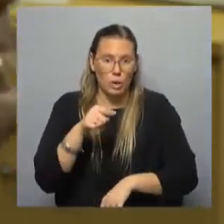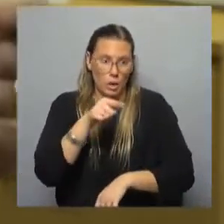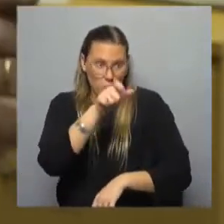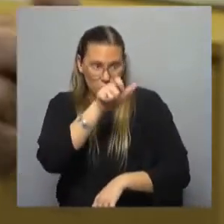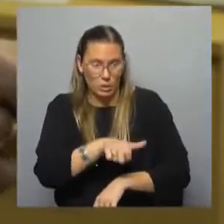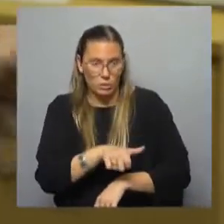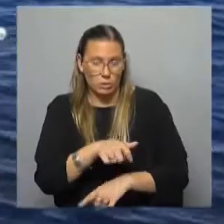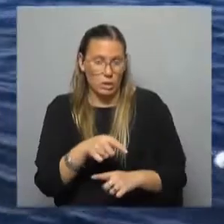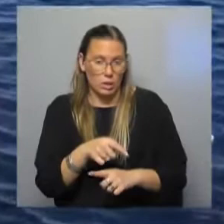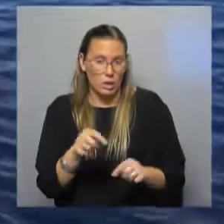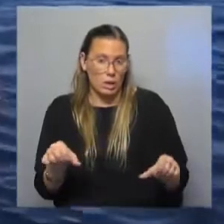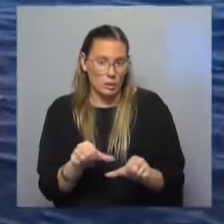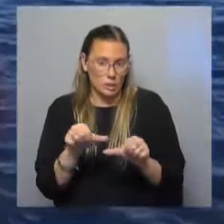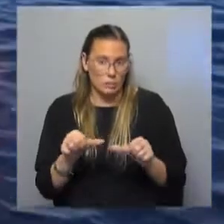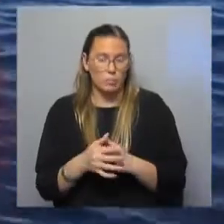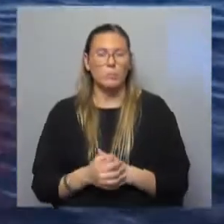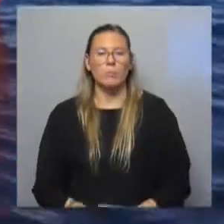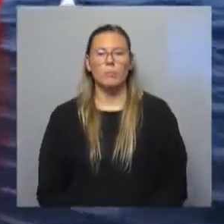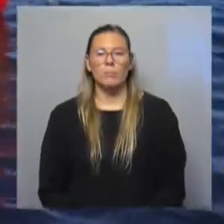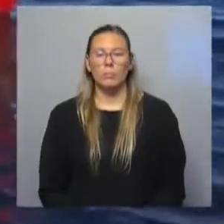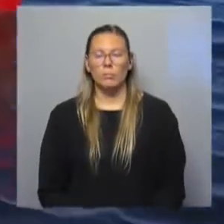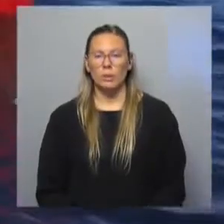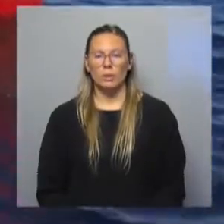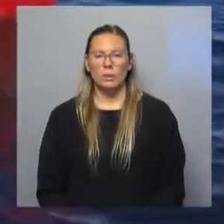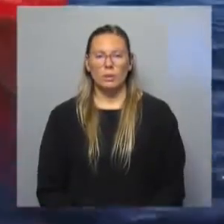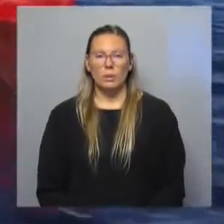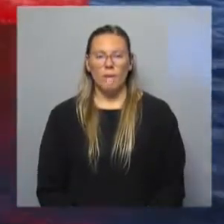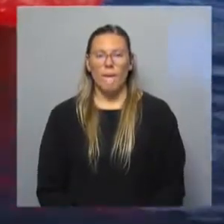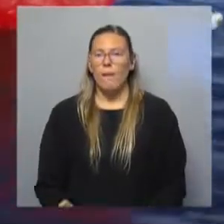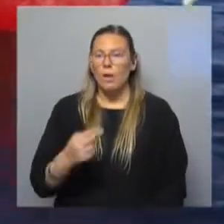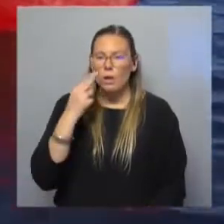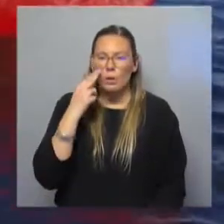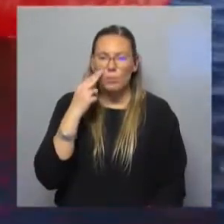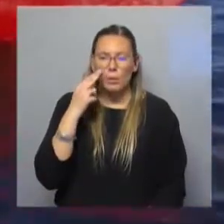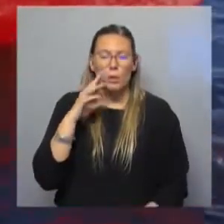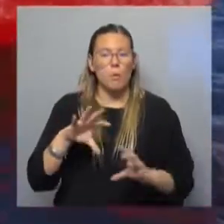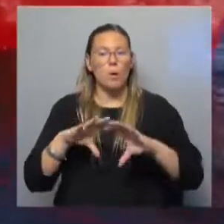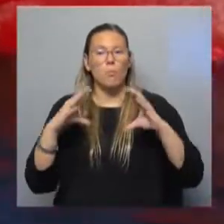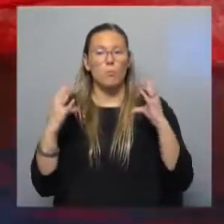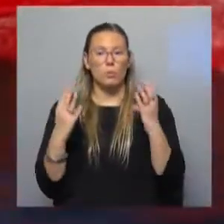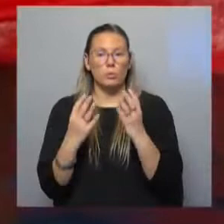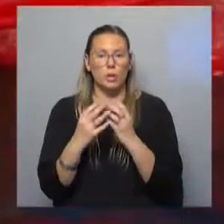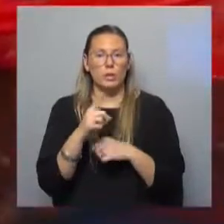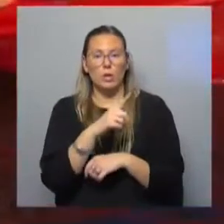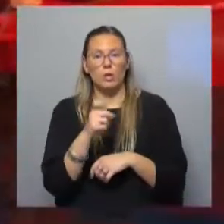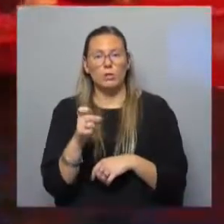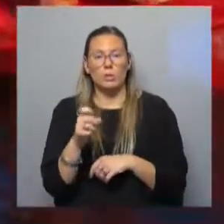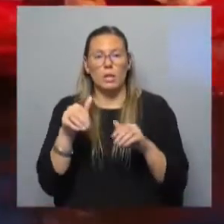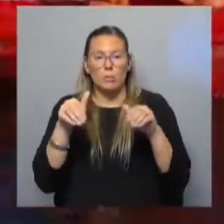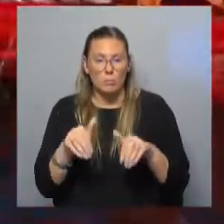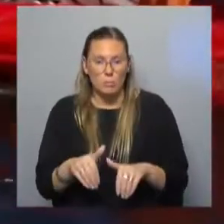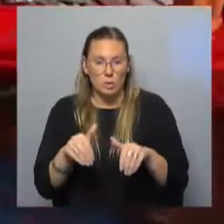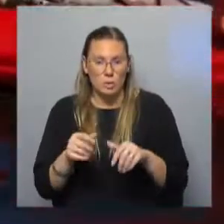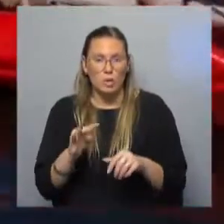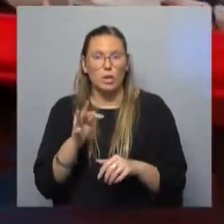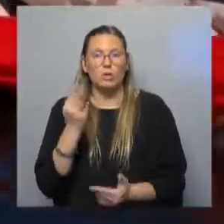el recurso está siendo sujeto. El problema que se da a nivel mundial es que de los 100 millones de toneladas que se